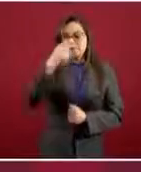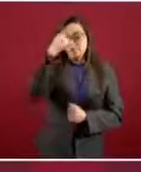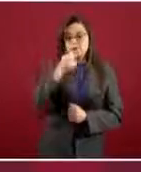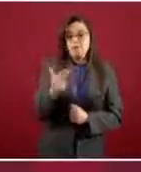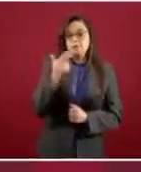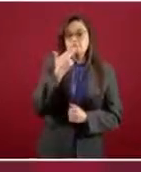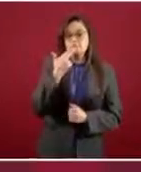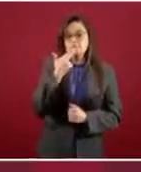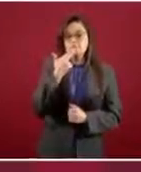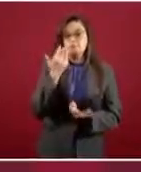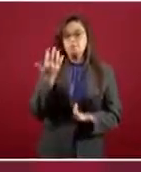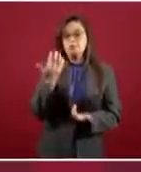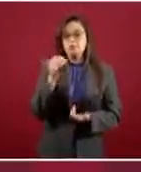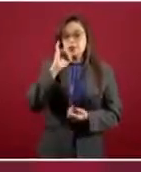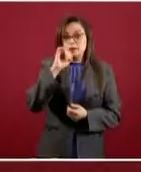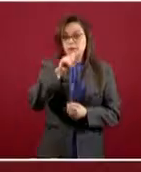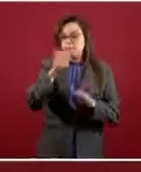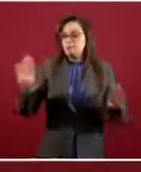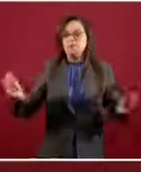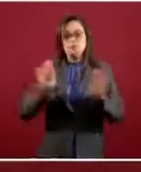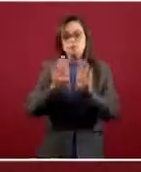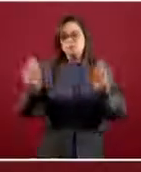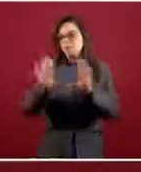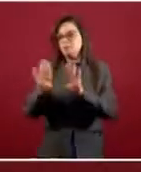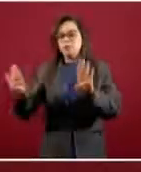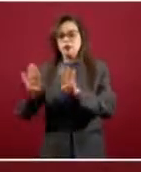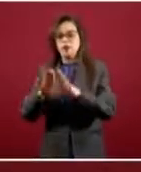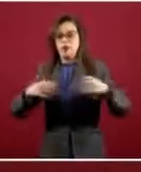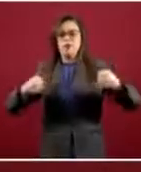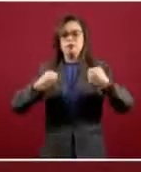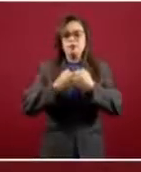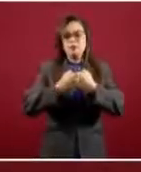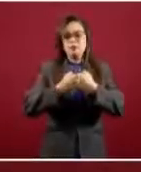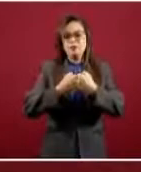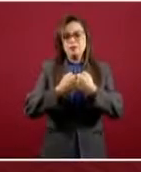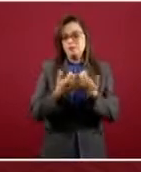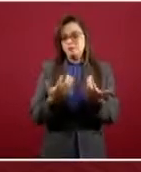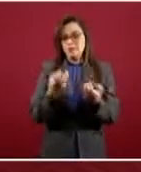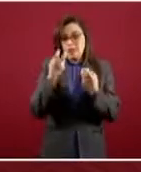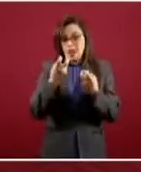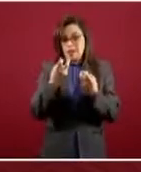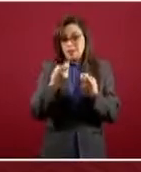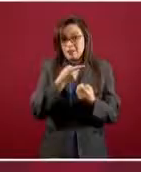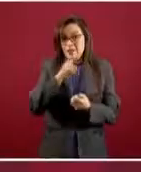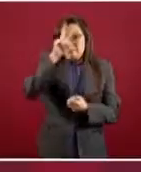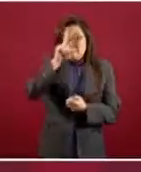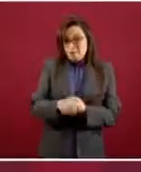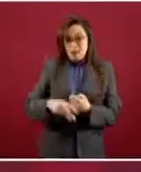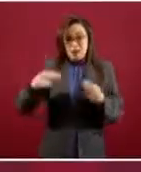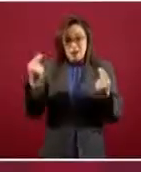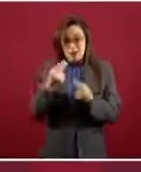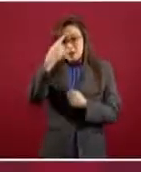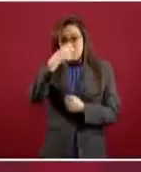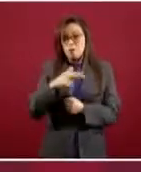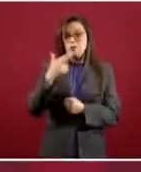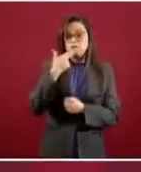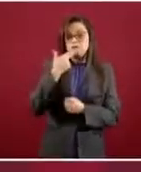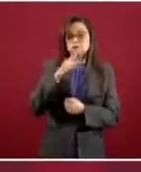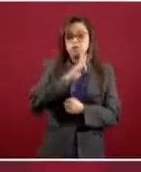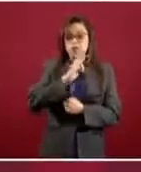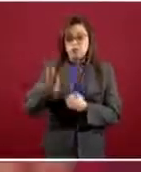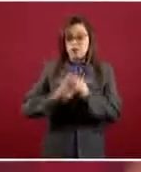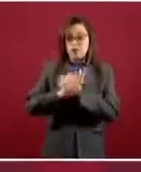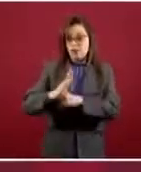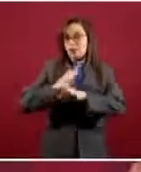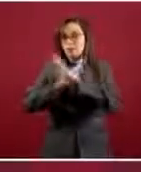el mecanismo de cierre de fronteras como si este fuera un mecanismo útil para el control de la epidemia.